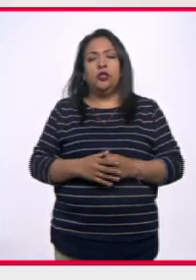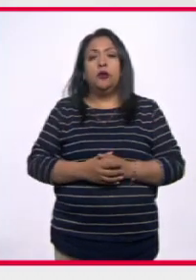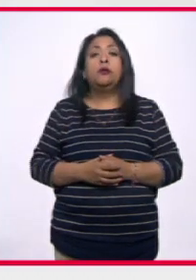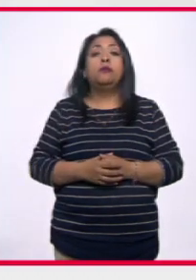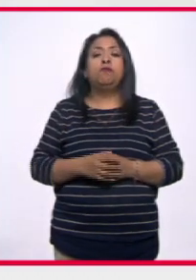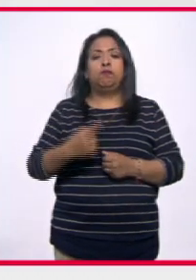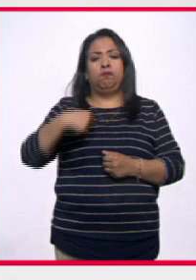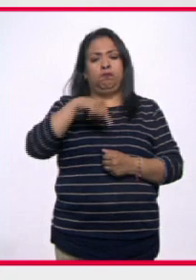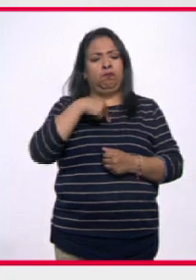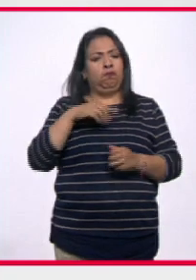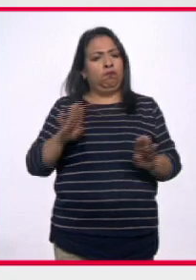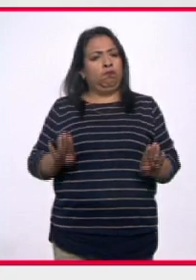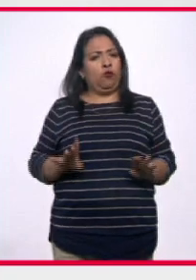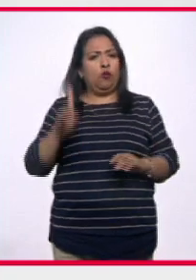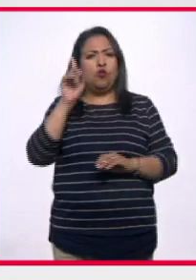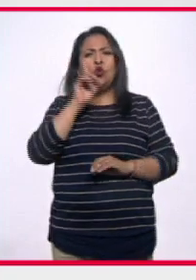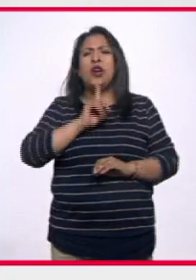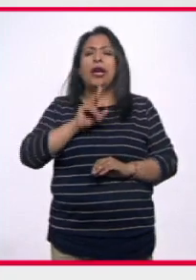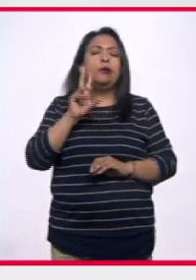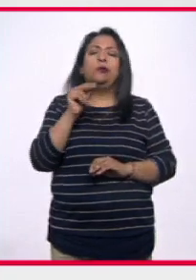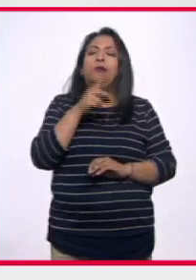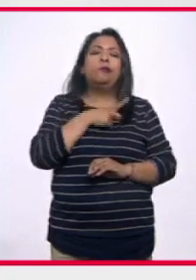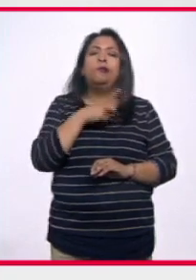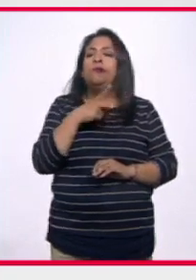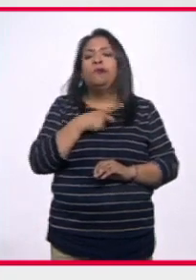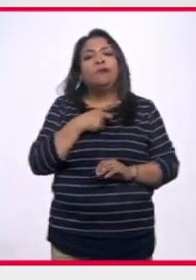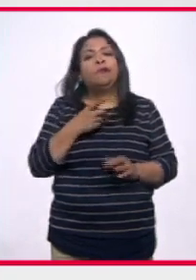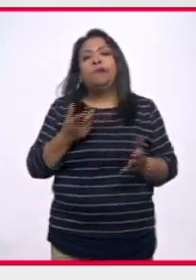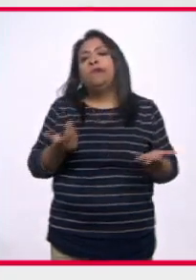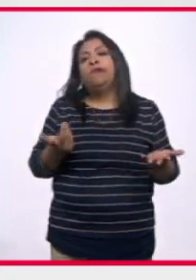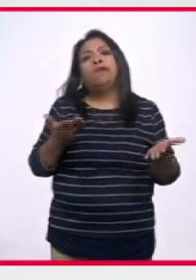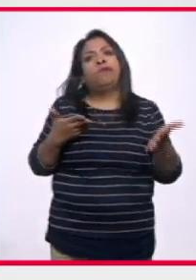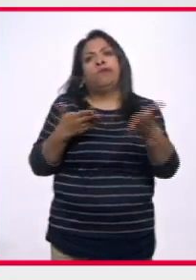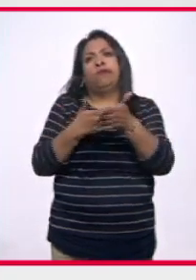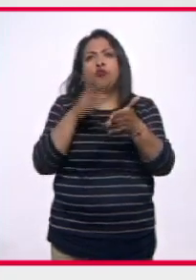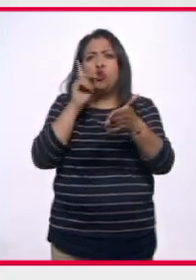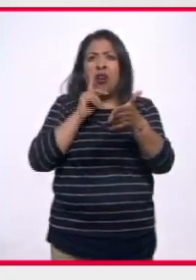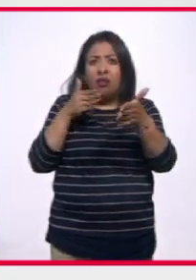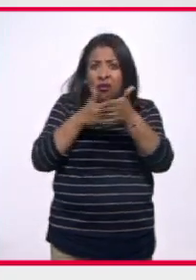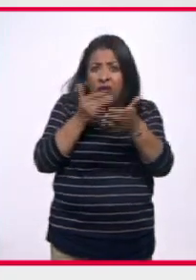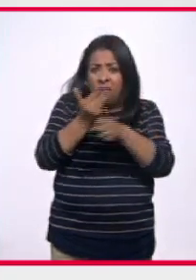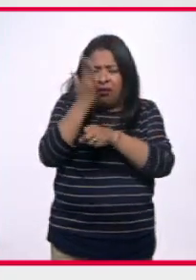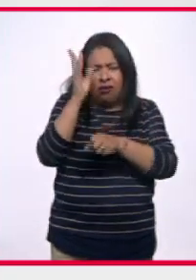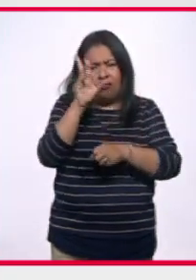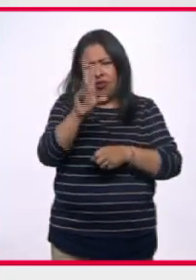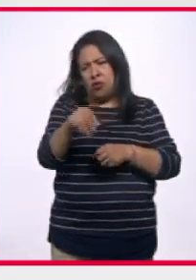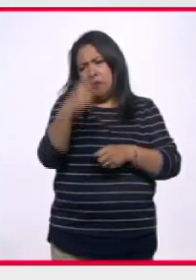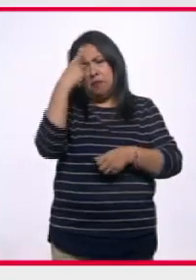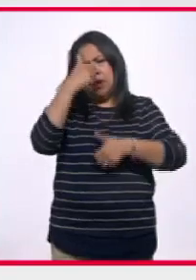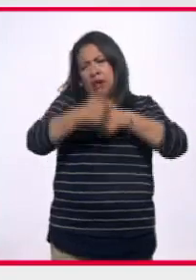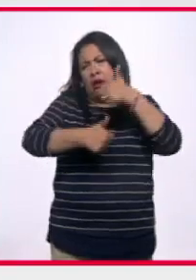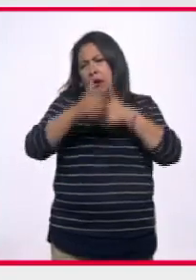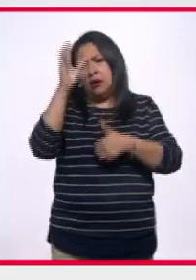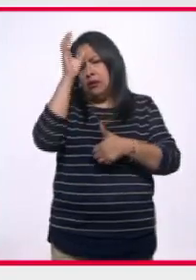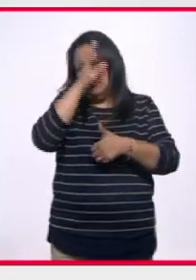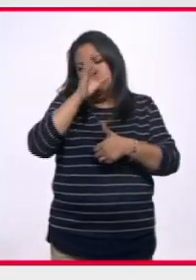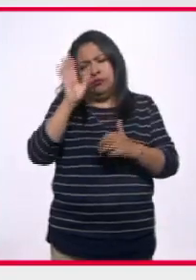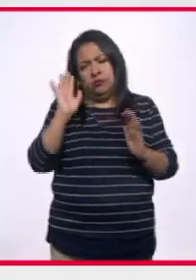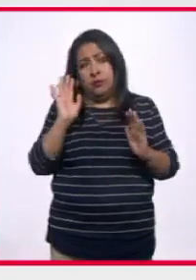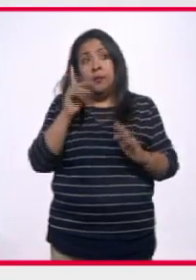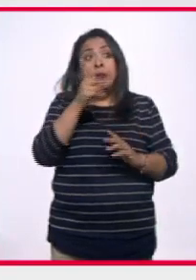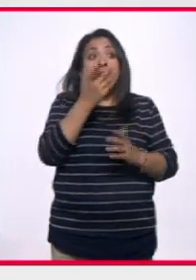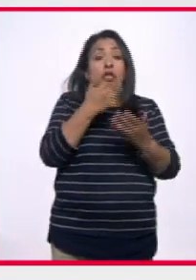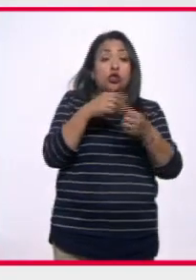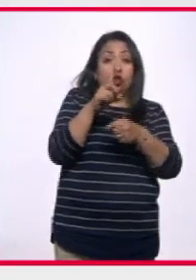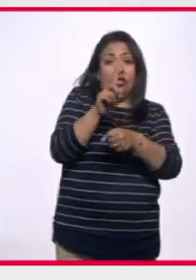ser mujer no debería era un obstáculo para una carrera científica de las